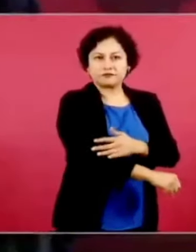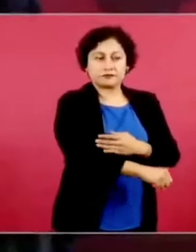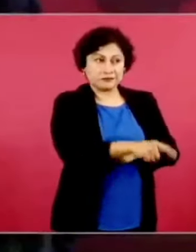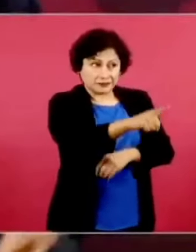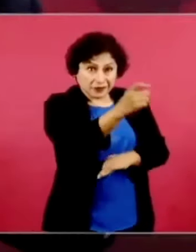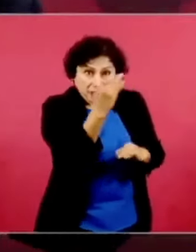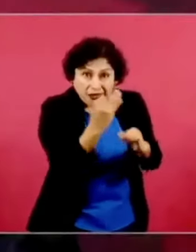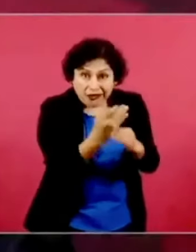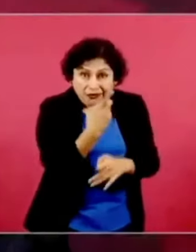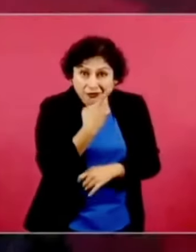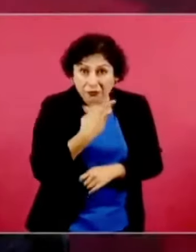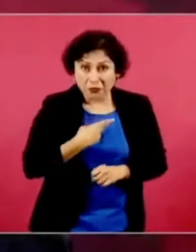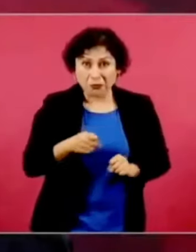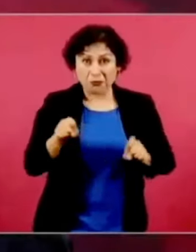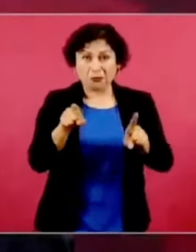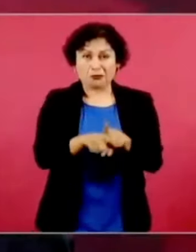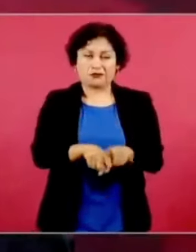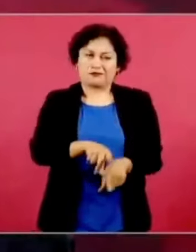de tanta